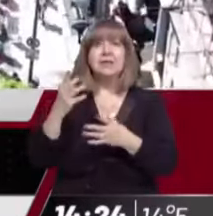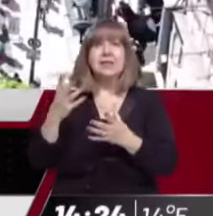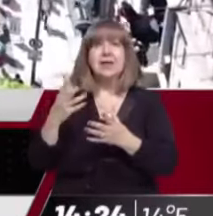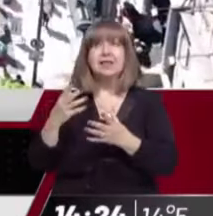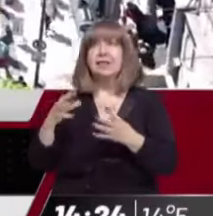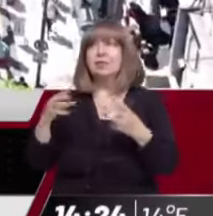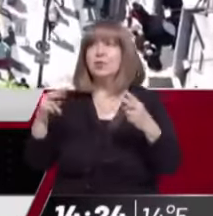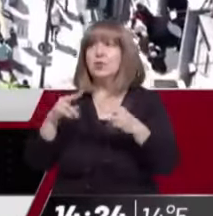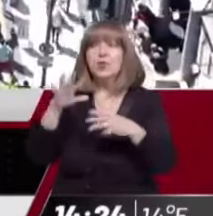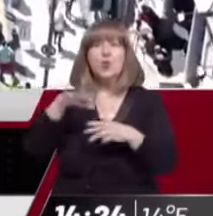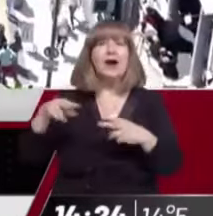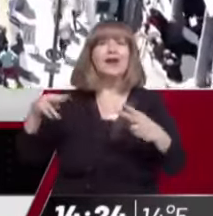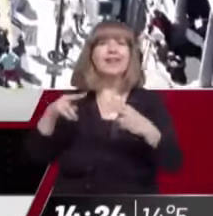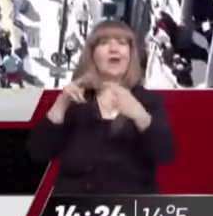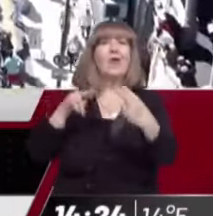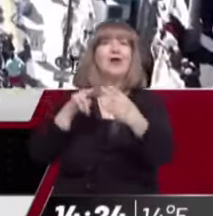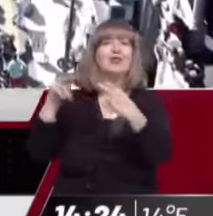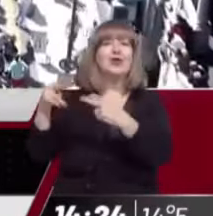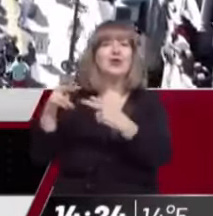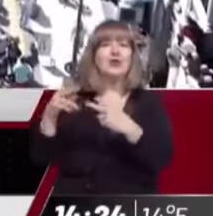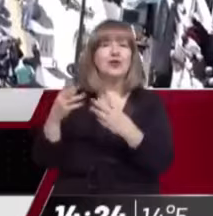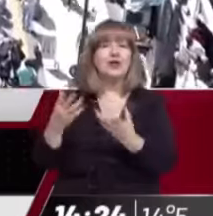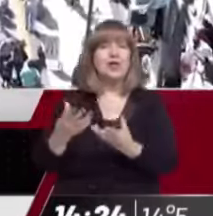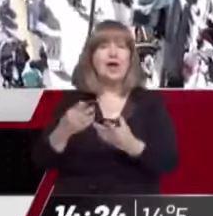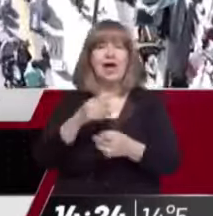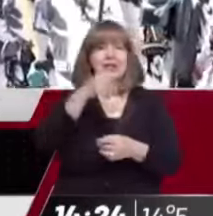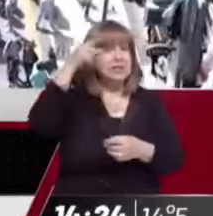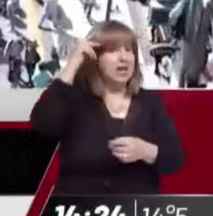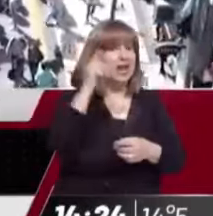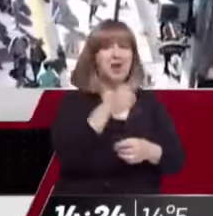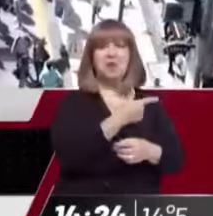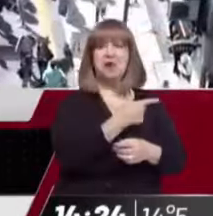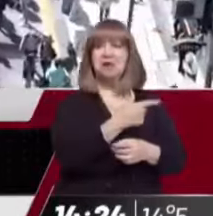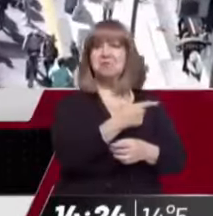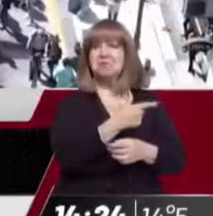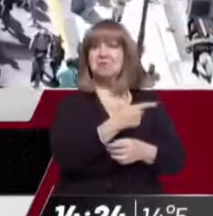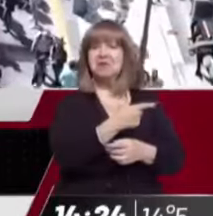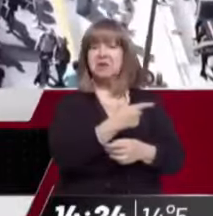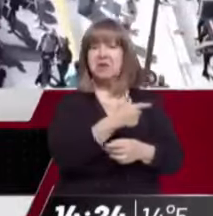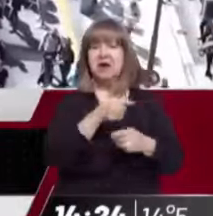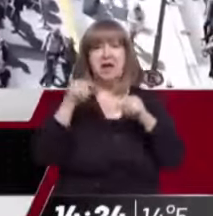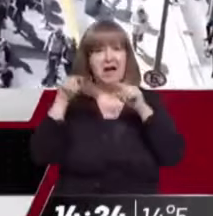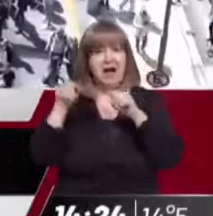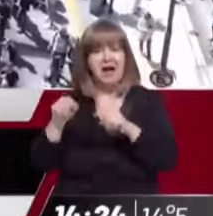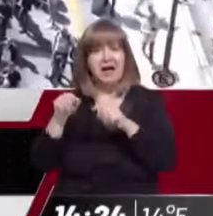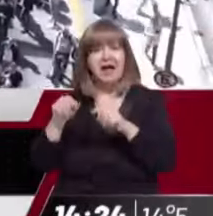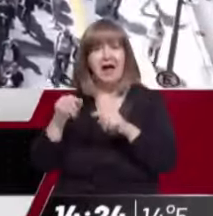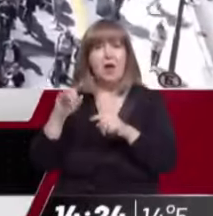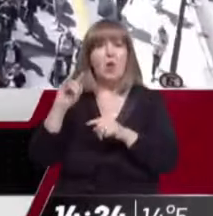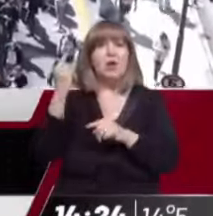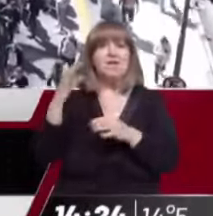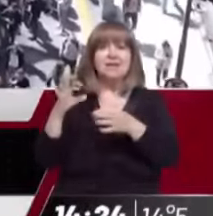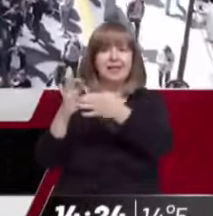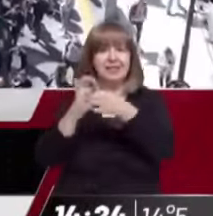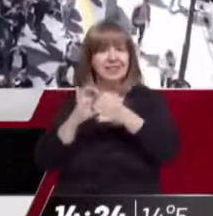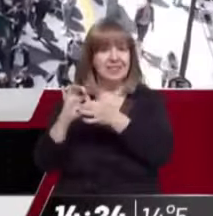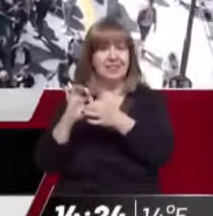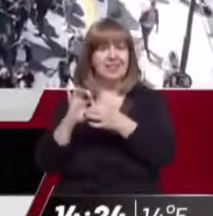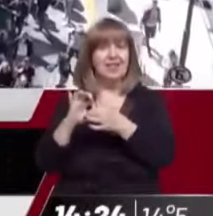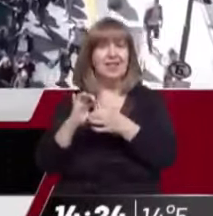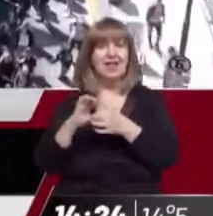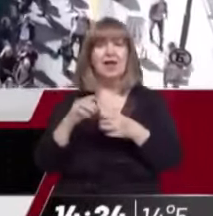encuentro. Y eso creo que es, en el sentido como clásico de la palabra universidad, lo que debería ser.